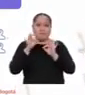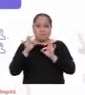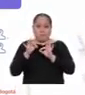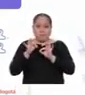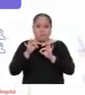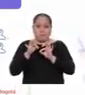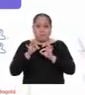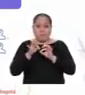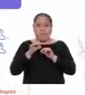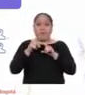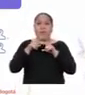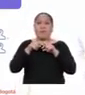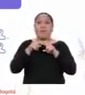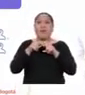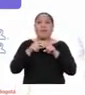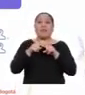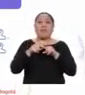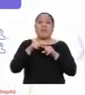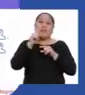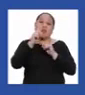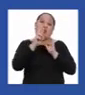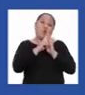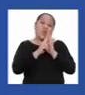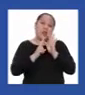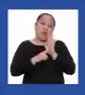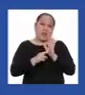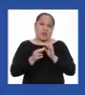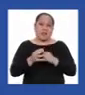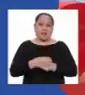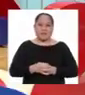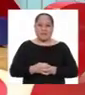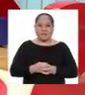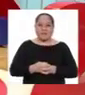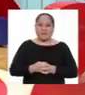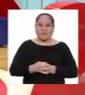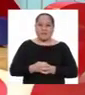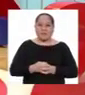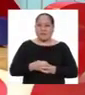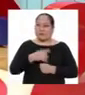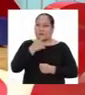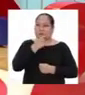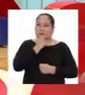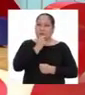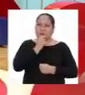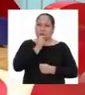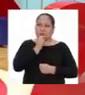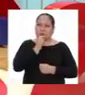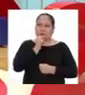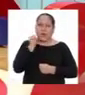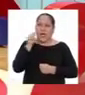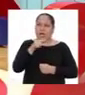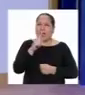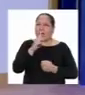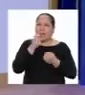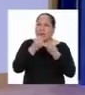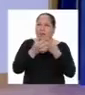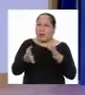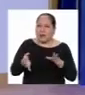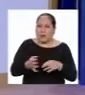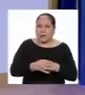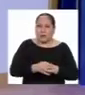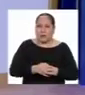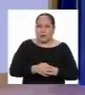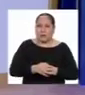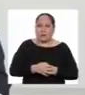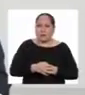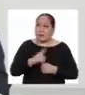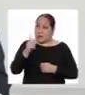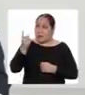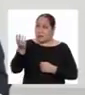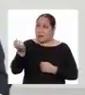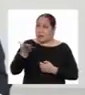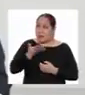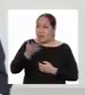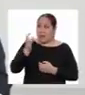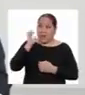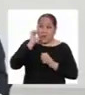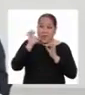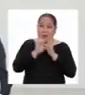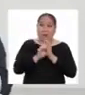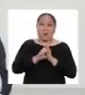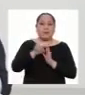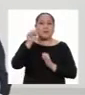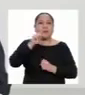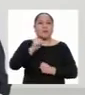usando algún sistema o regla. Uy, aquí ya me perdí. ¿Nos da un ejemplo?